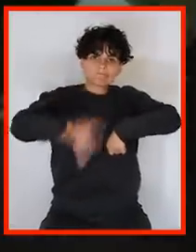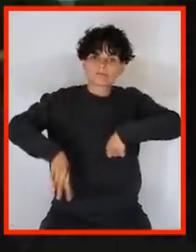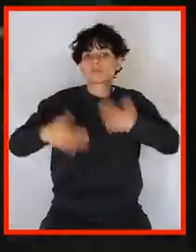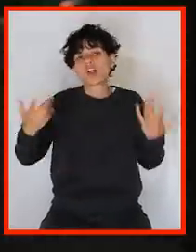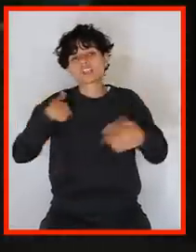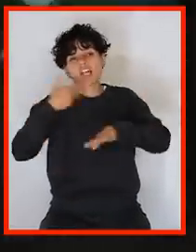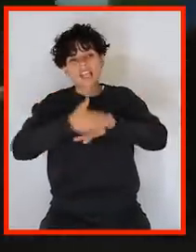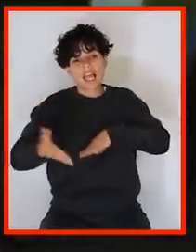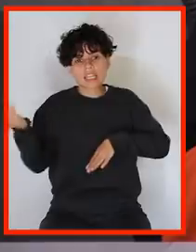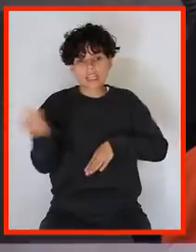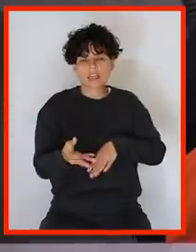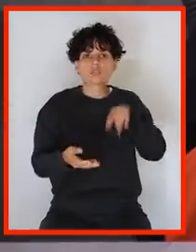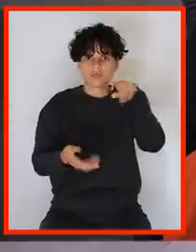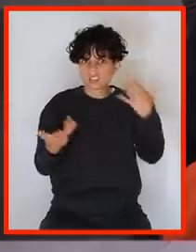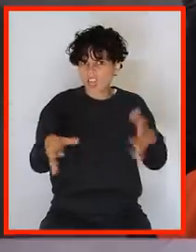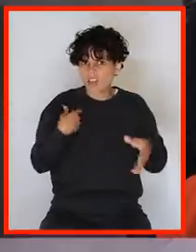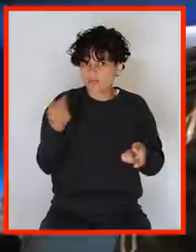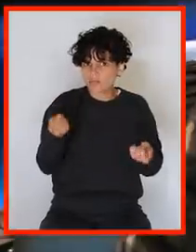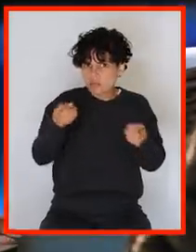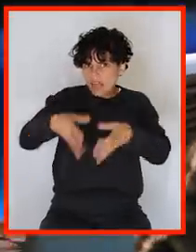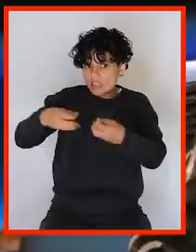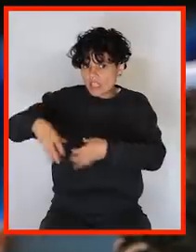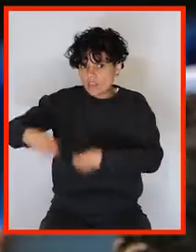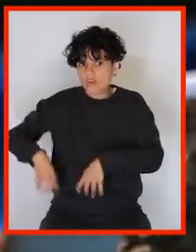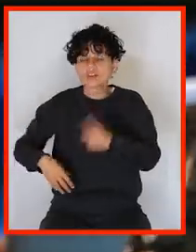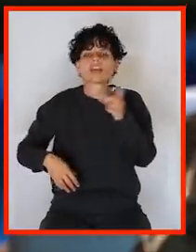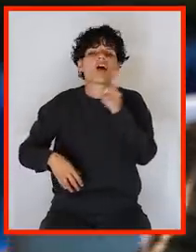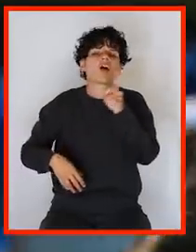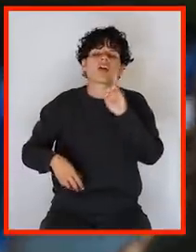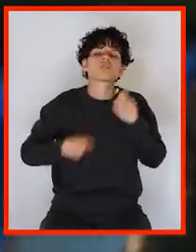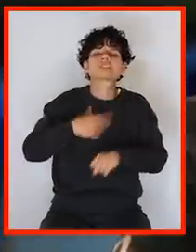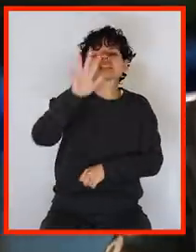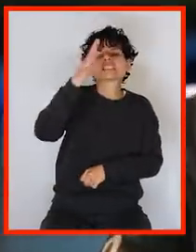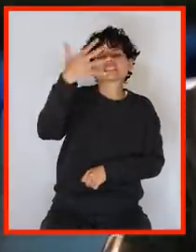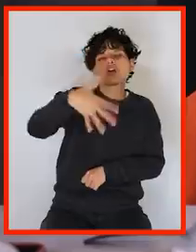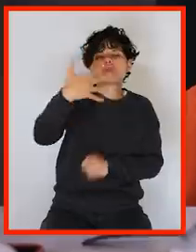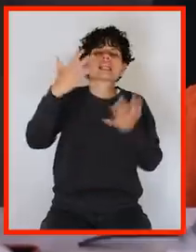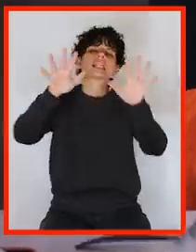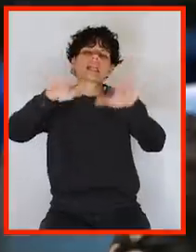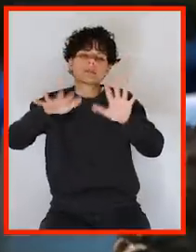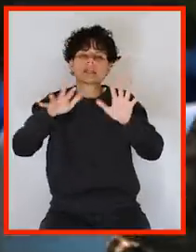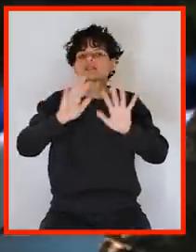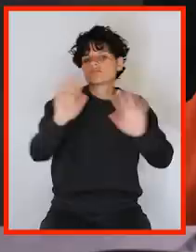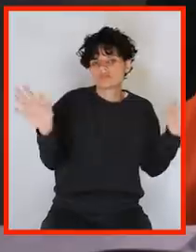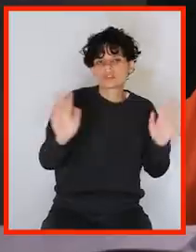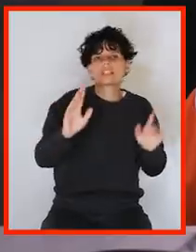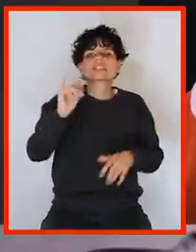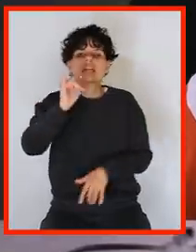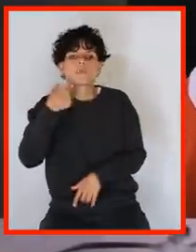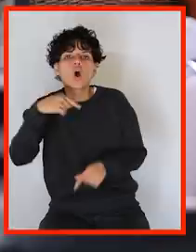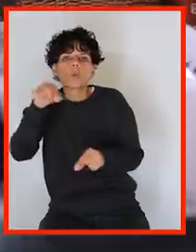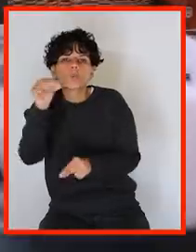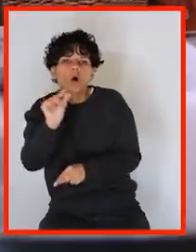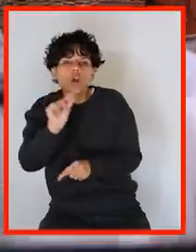hora. Llegué tarde. Haber perdido, weón. No, no, no. Apostamos de 5, 10 lucas. ¿Sí? Weón, así, weón. Por otro